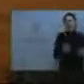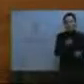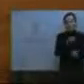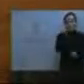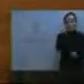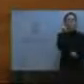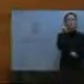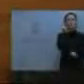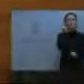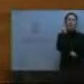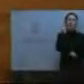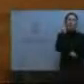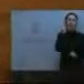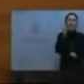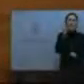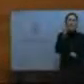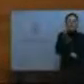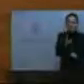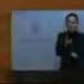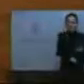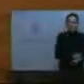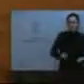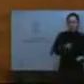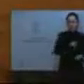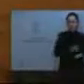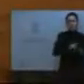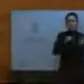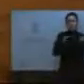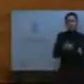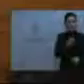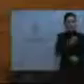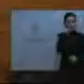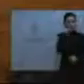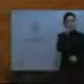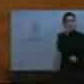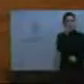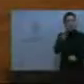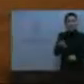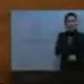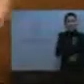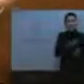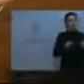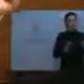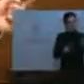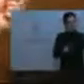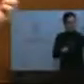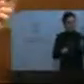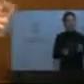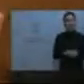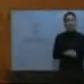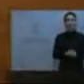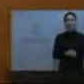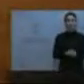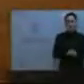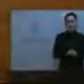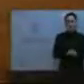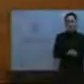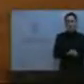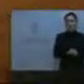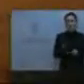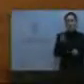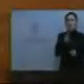llevaban años haciendo. Las reivindicaciones que ellos llevaban años haciendo, pero que también llevaba haciendo el